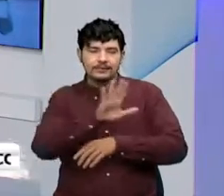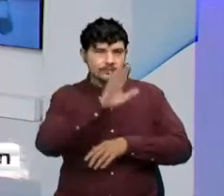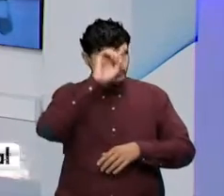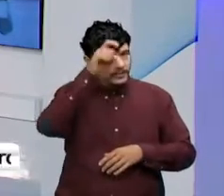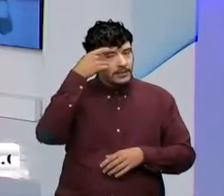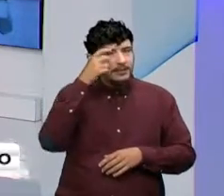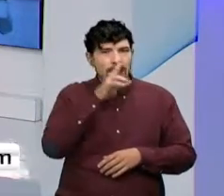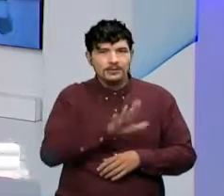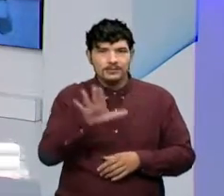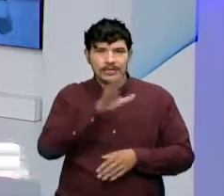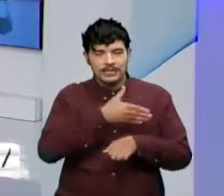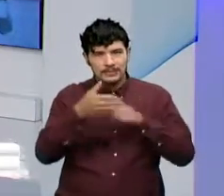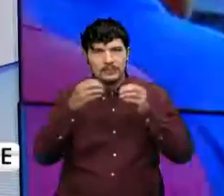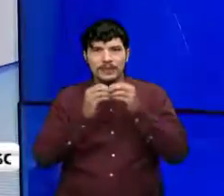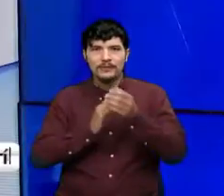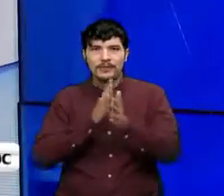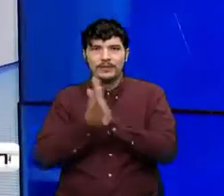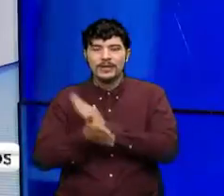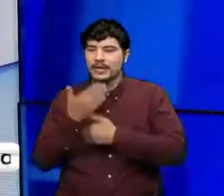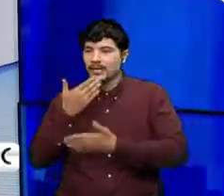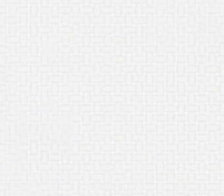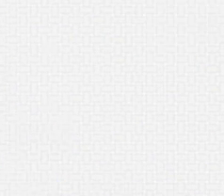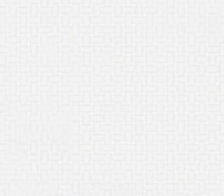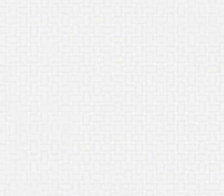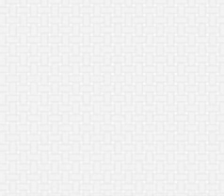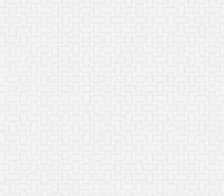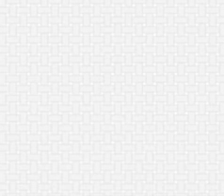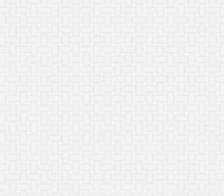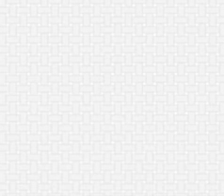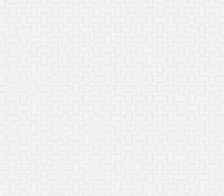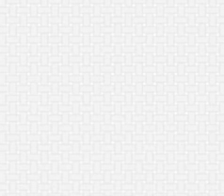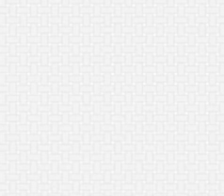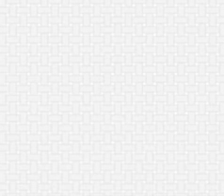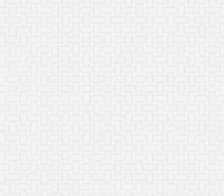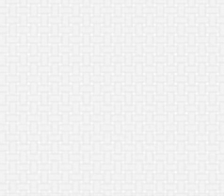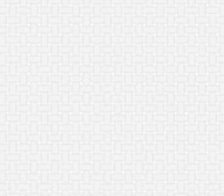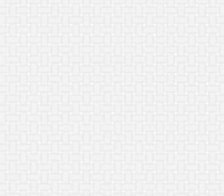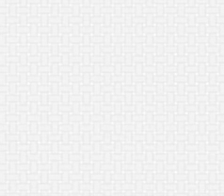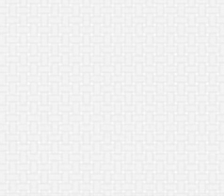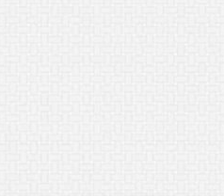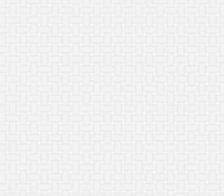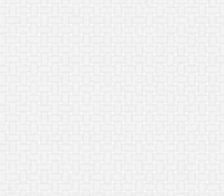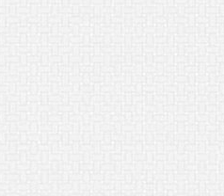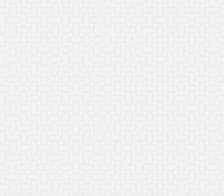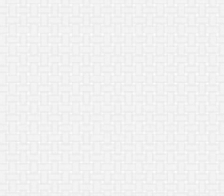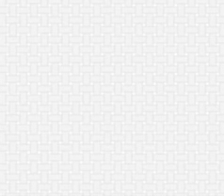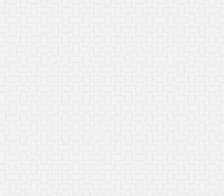Oriente Noticias. Juan, gracias por toda la información desde Bucaramanga. Canaltro.com.